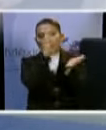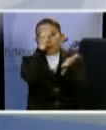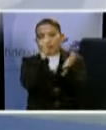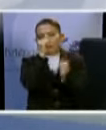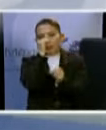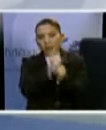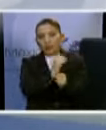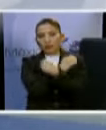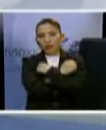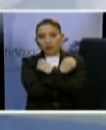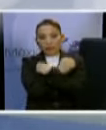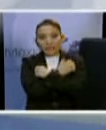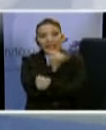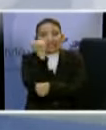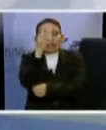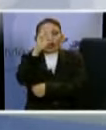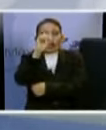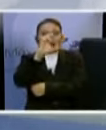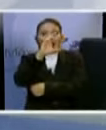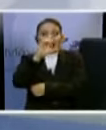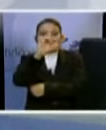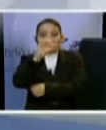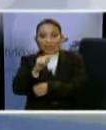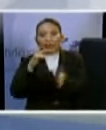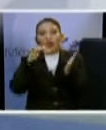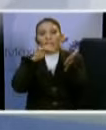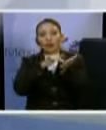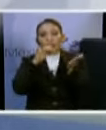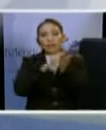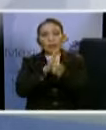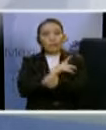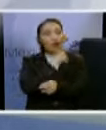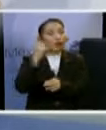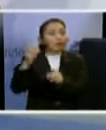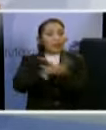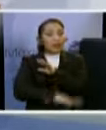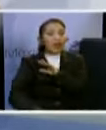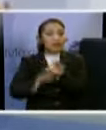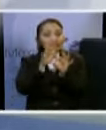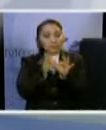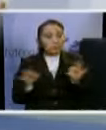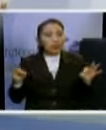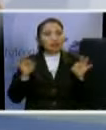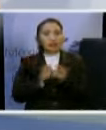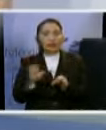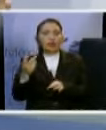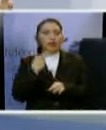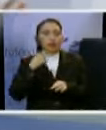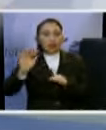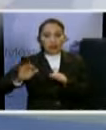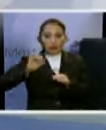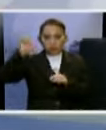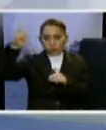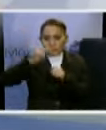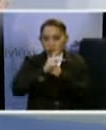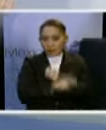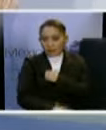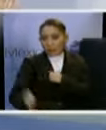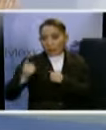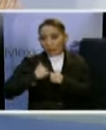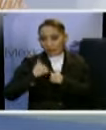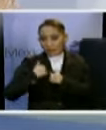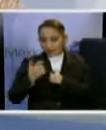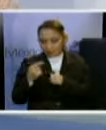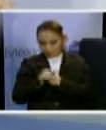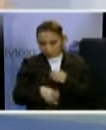Secretaría de Educación Pública y el CONACYT nos apoyen, porque es un elemento muy fundamental de política exterior y Canadá no está en su